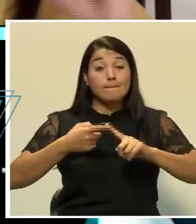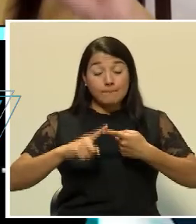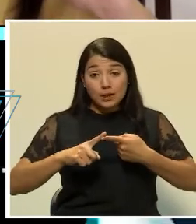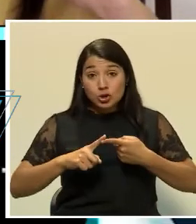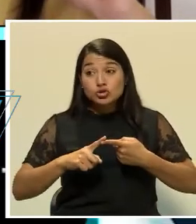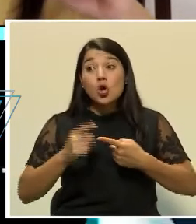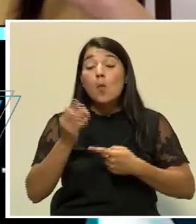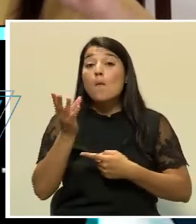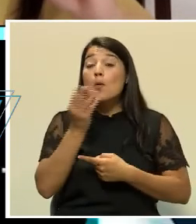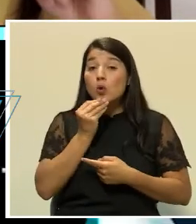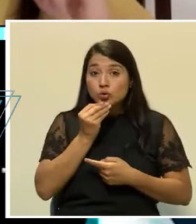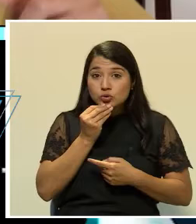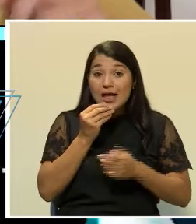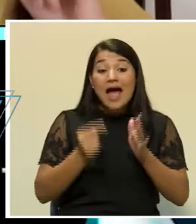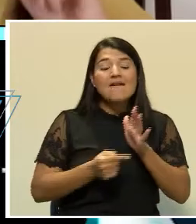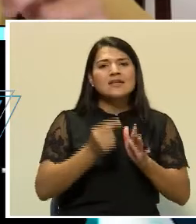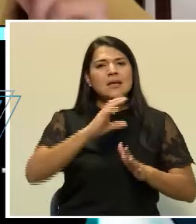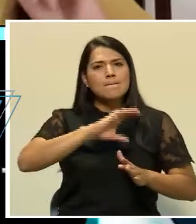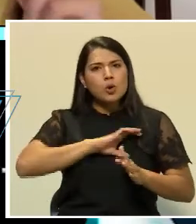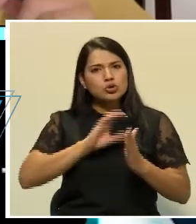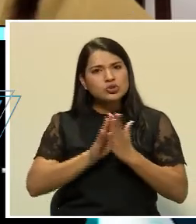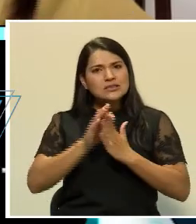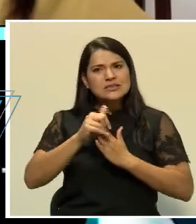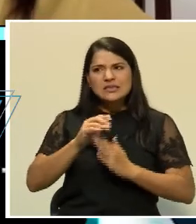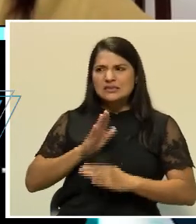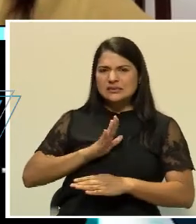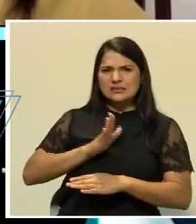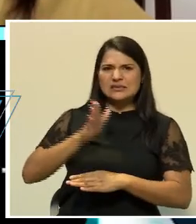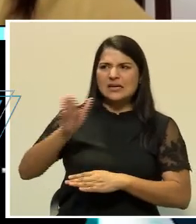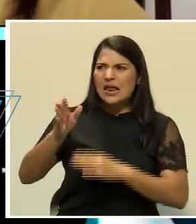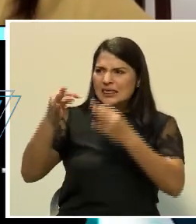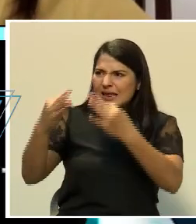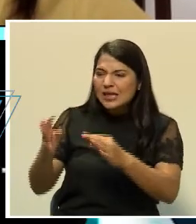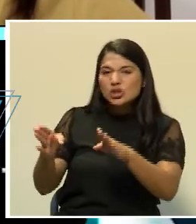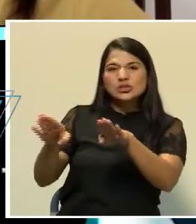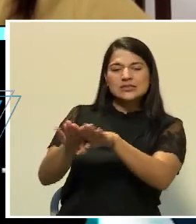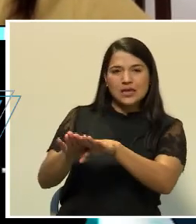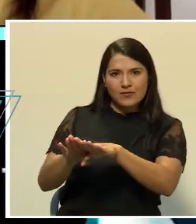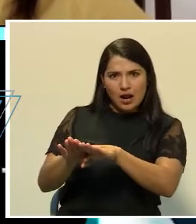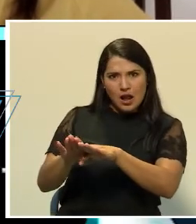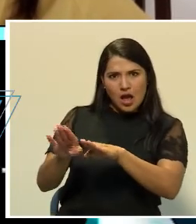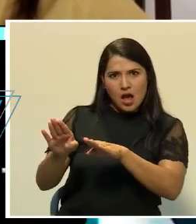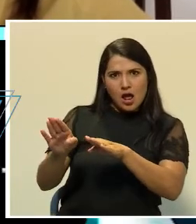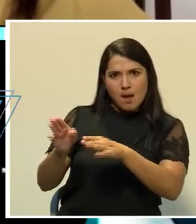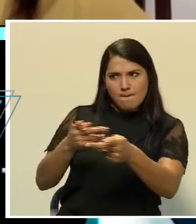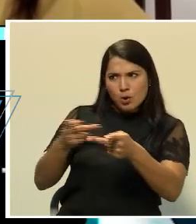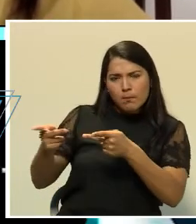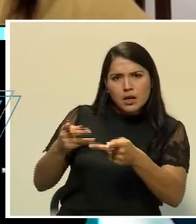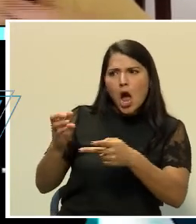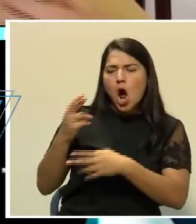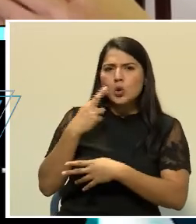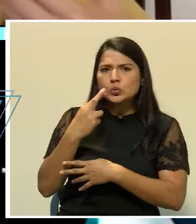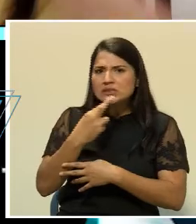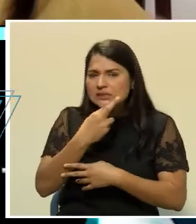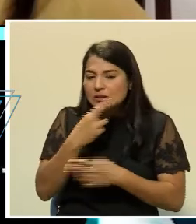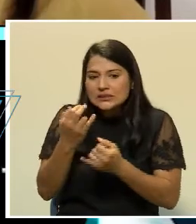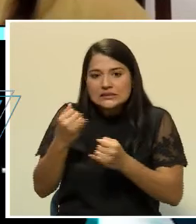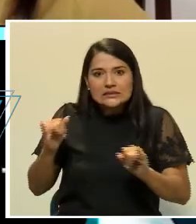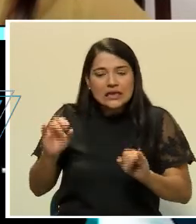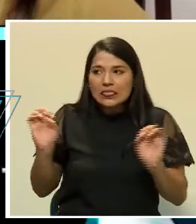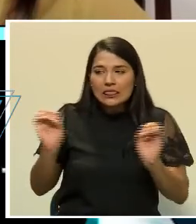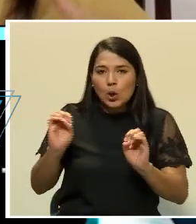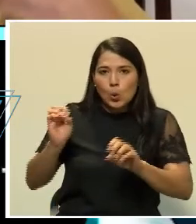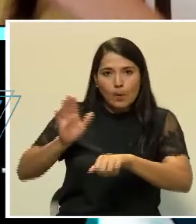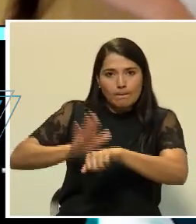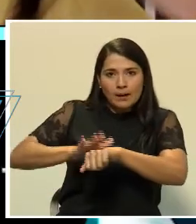comentaron de abusos policiales que llegaron a intentar cerrar los locales de los chinos sin ninguna